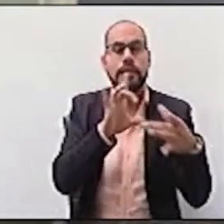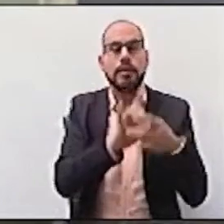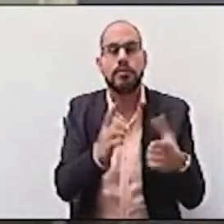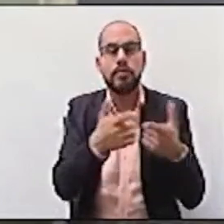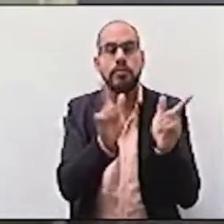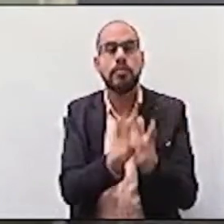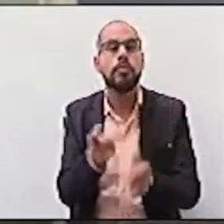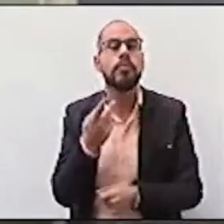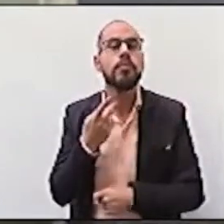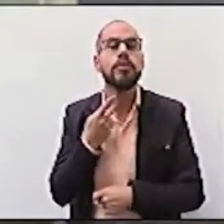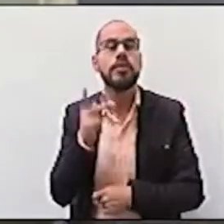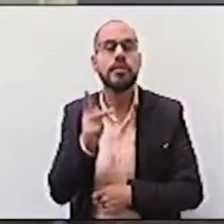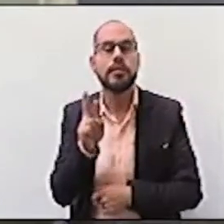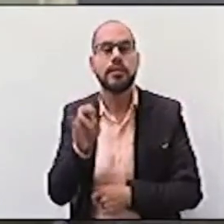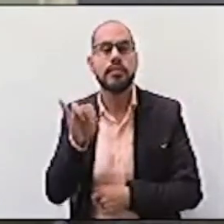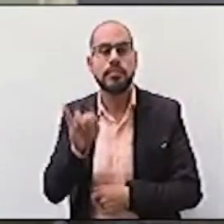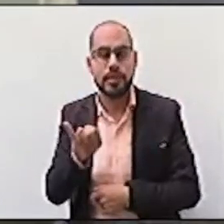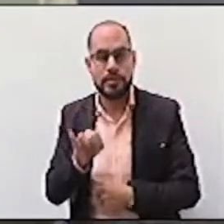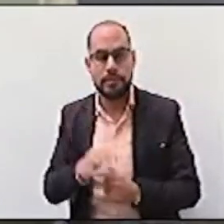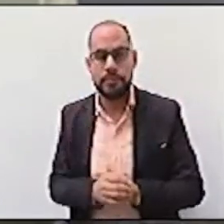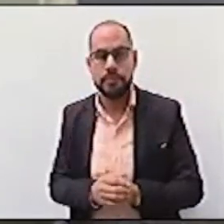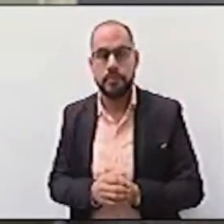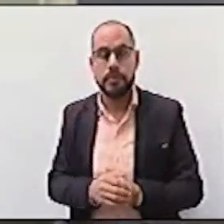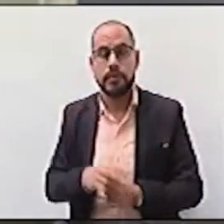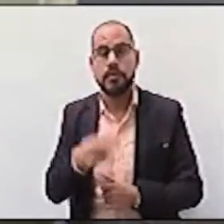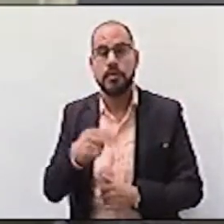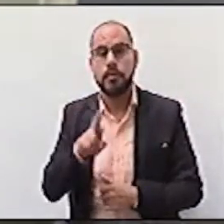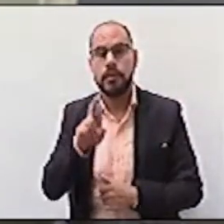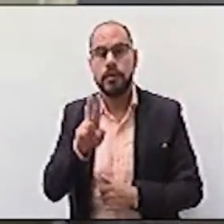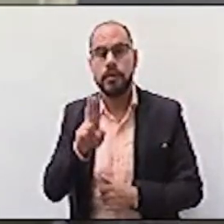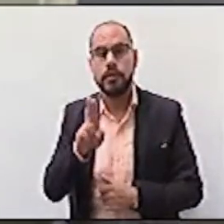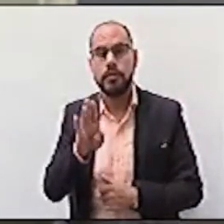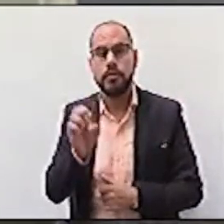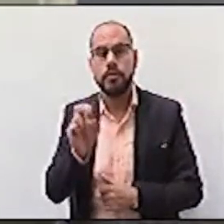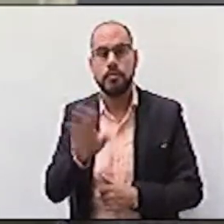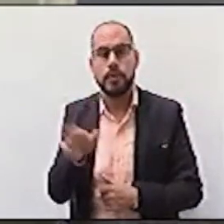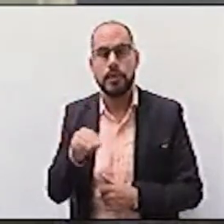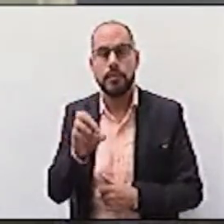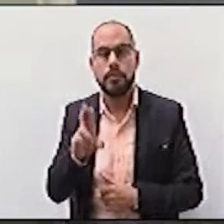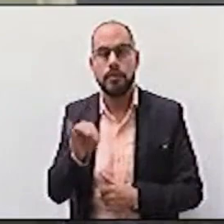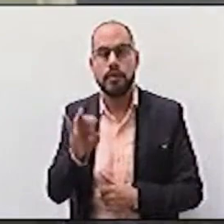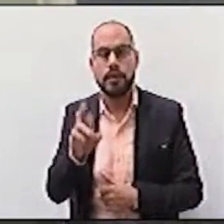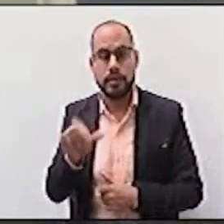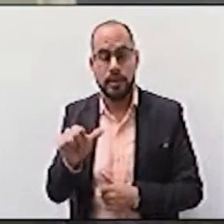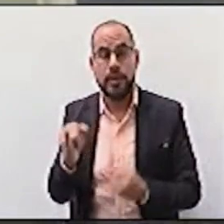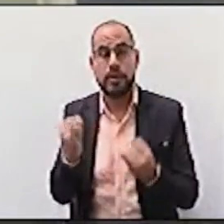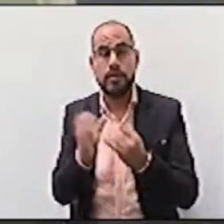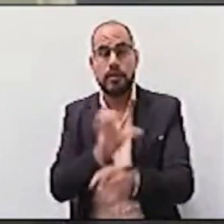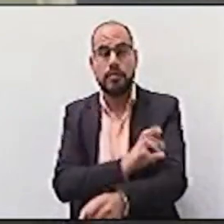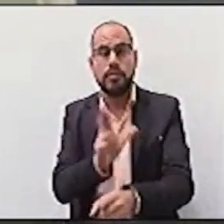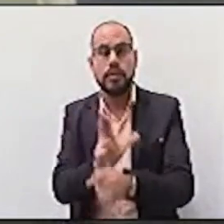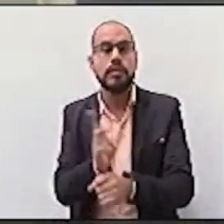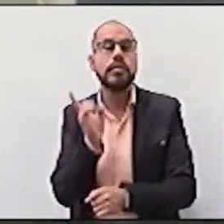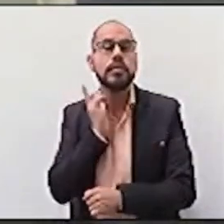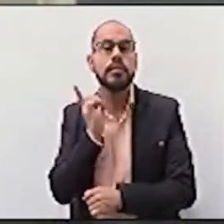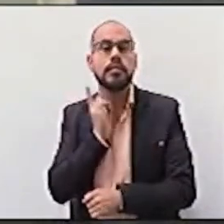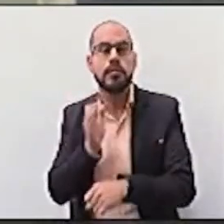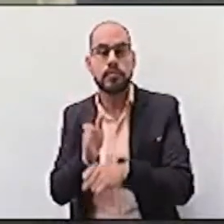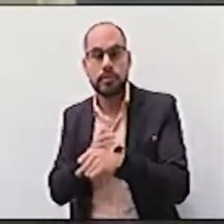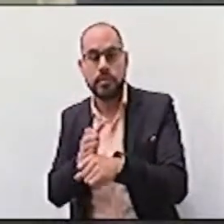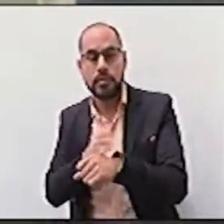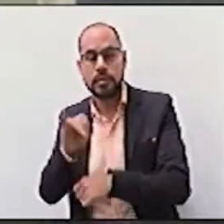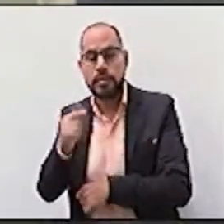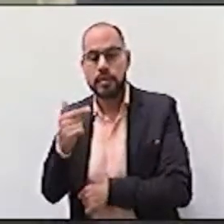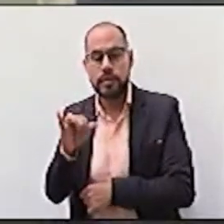del Partido Revolucionario Institucional, Rubén Moreira, el coordinador de los diputados federales de Morena, Ignacio